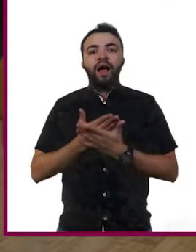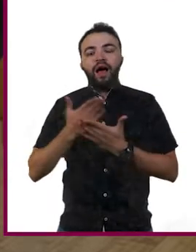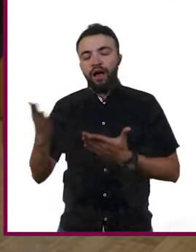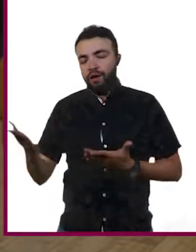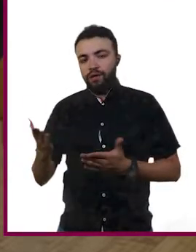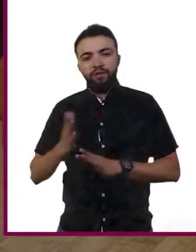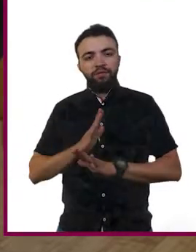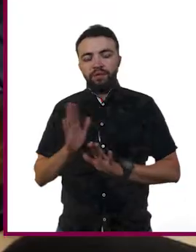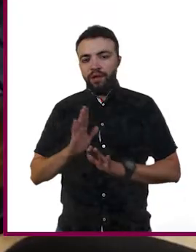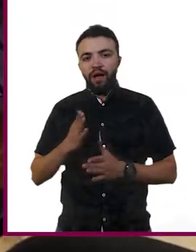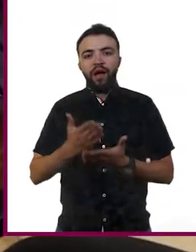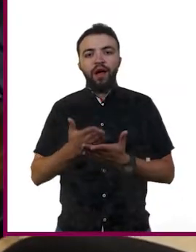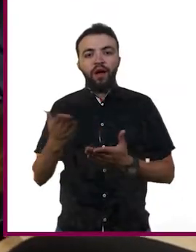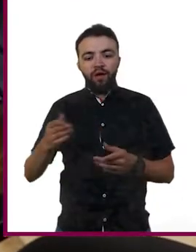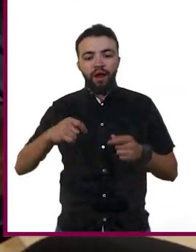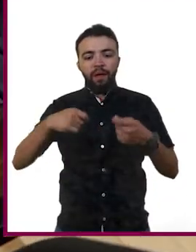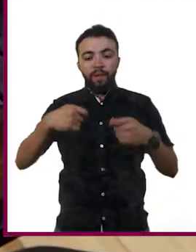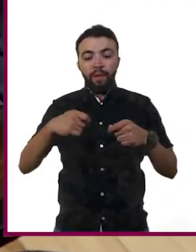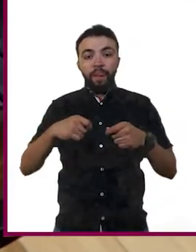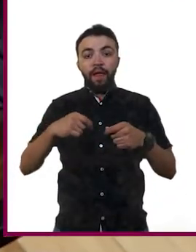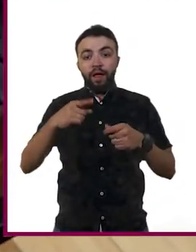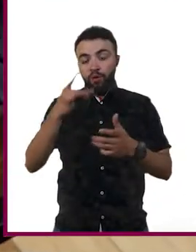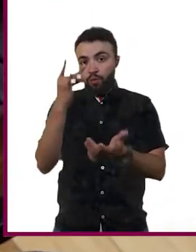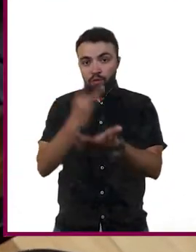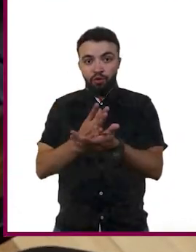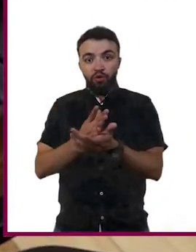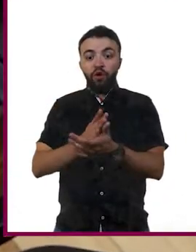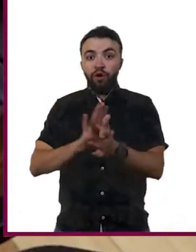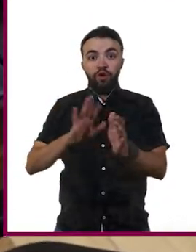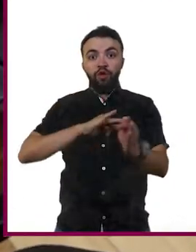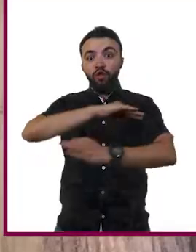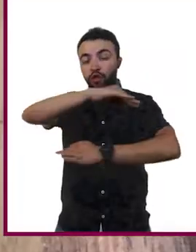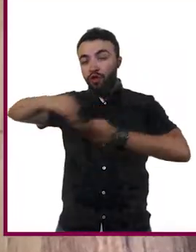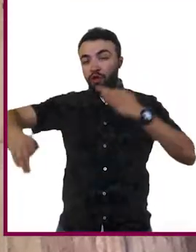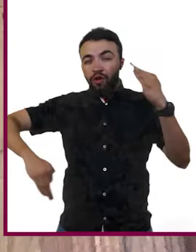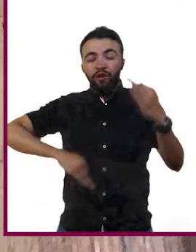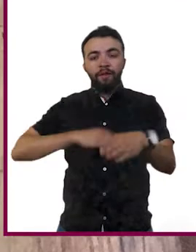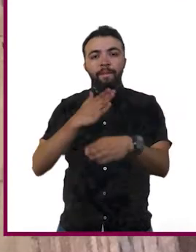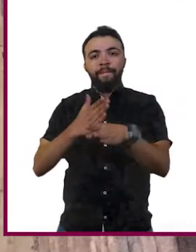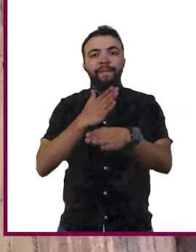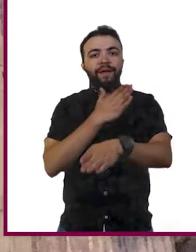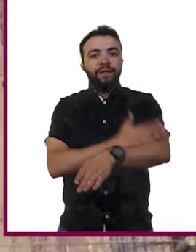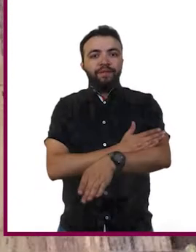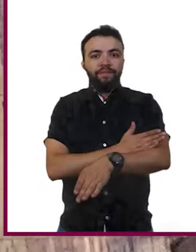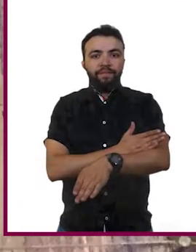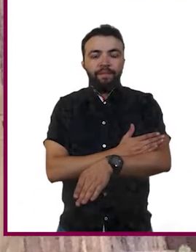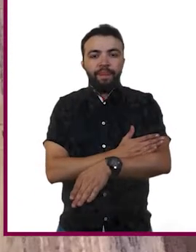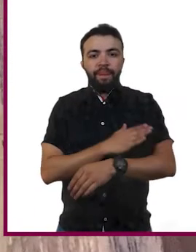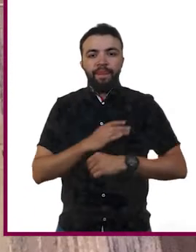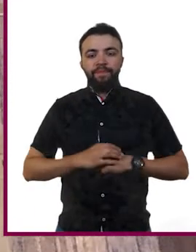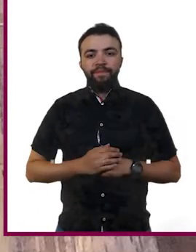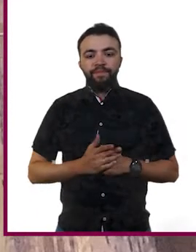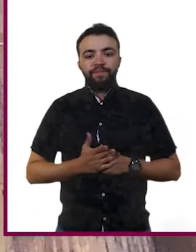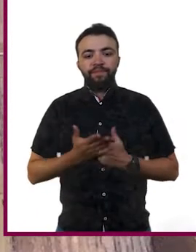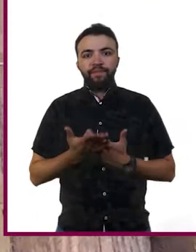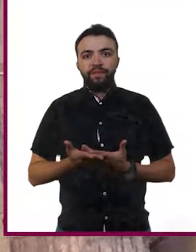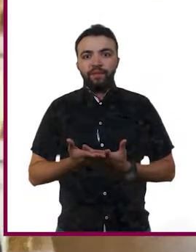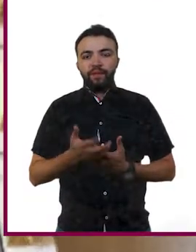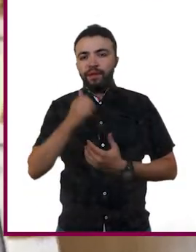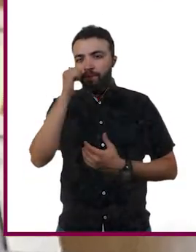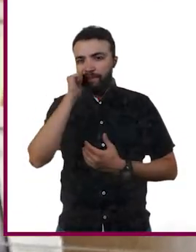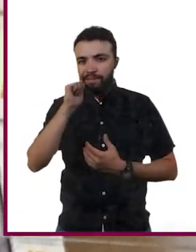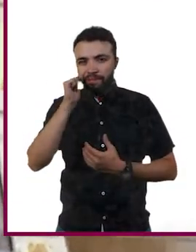fuera de eso todo es madera, y además muchas veces no usan, digamos,